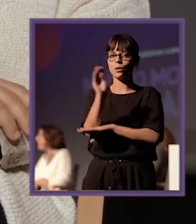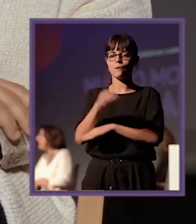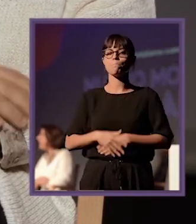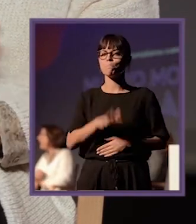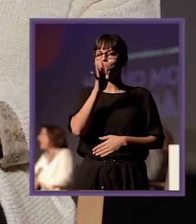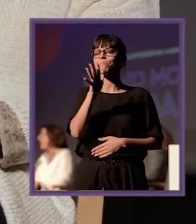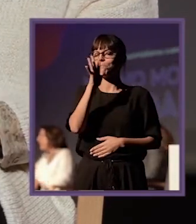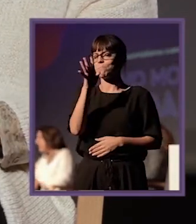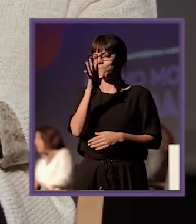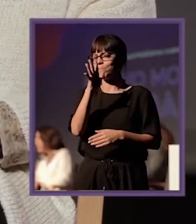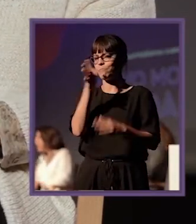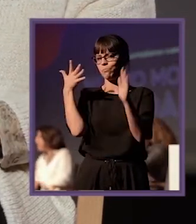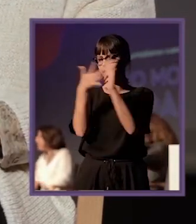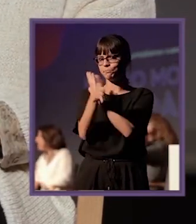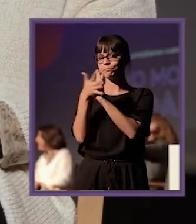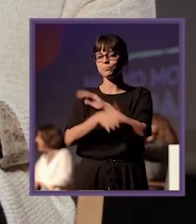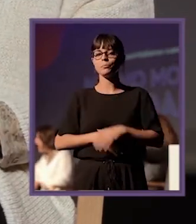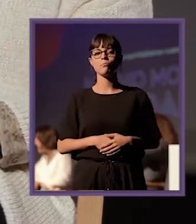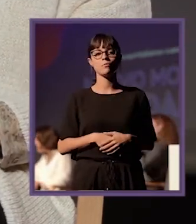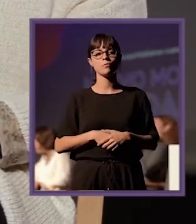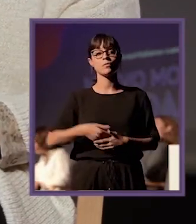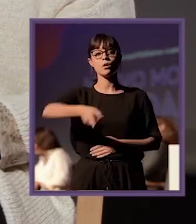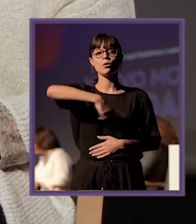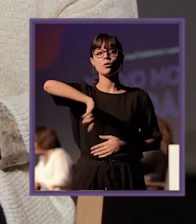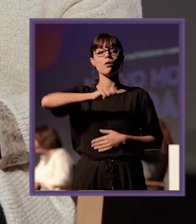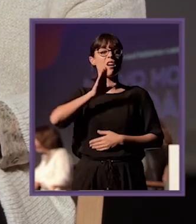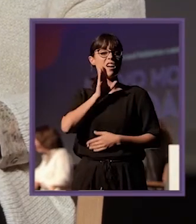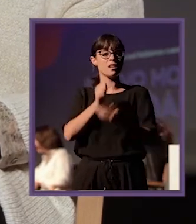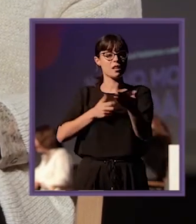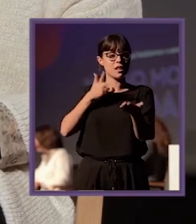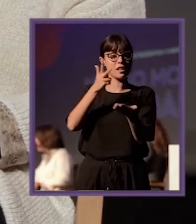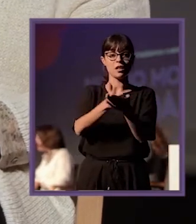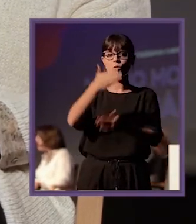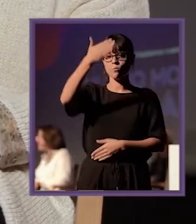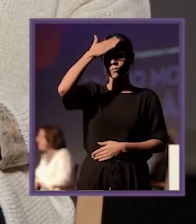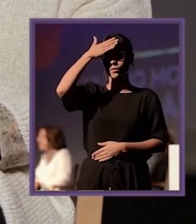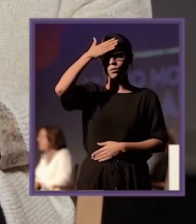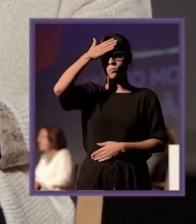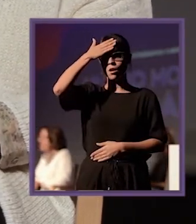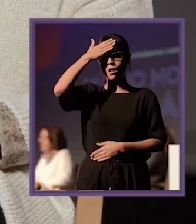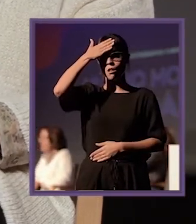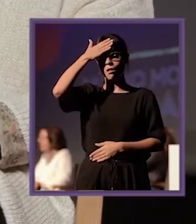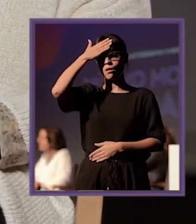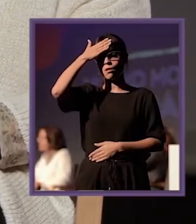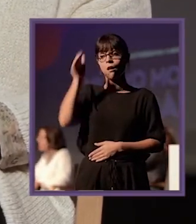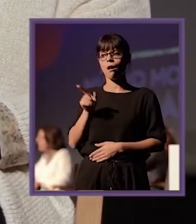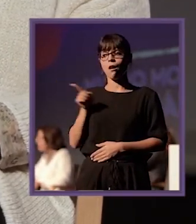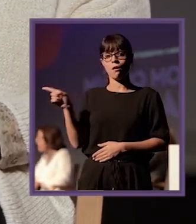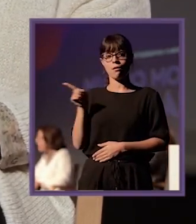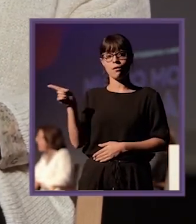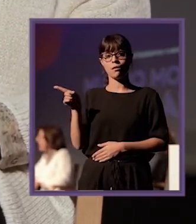porqué. Detectamos el reto. Y el reto principal, bien lo nombraba ahora Noemí, es